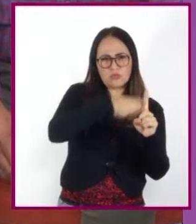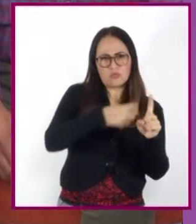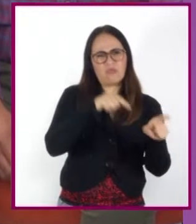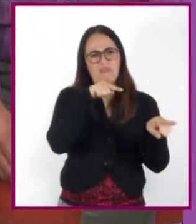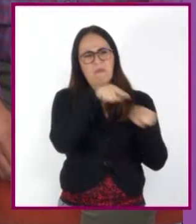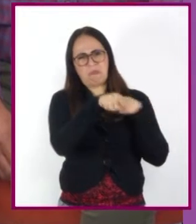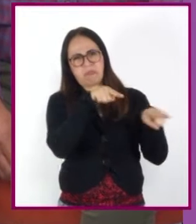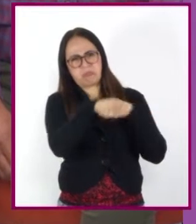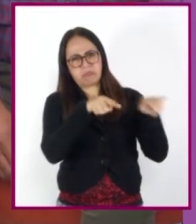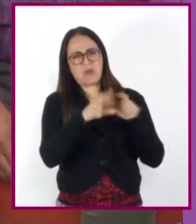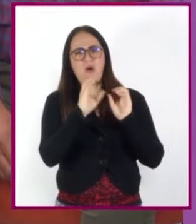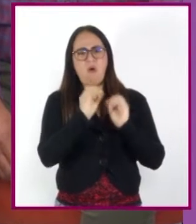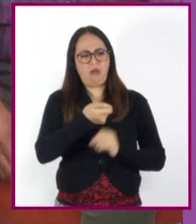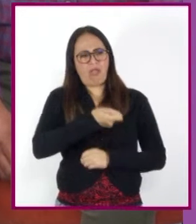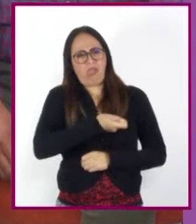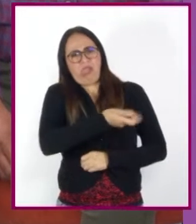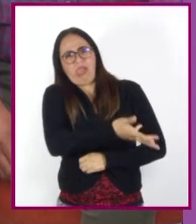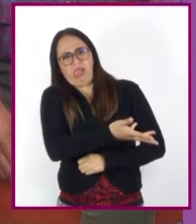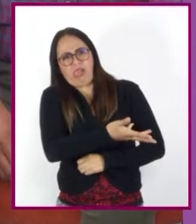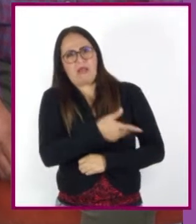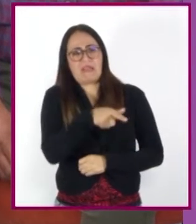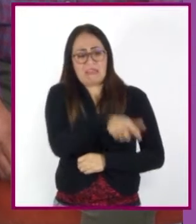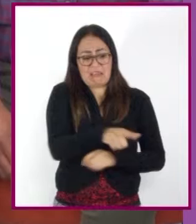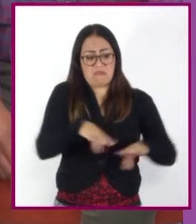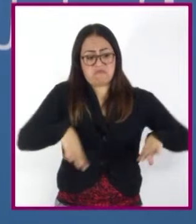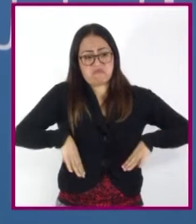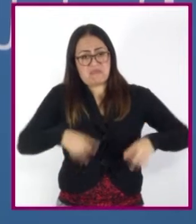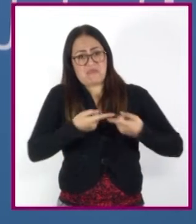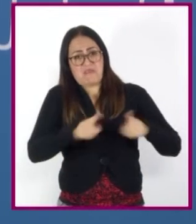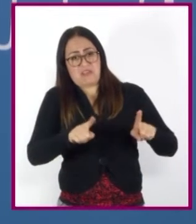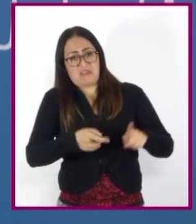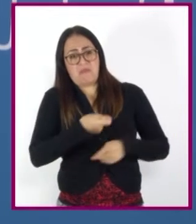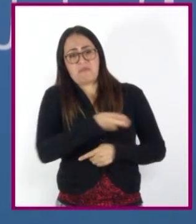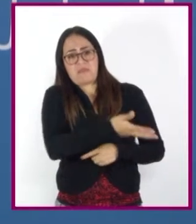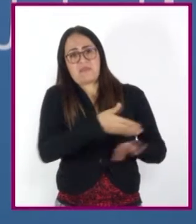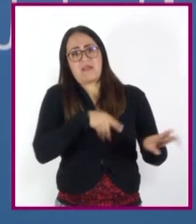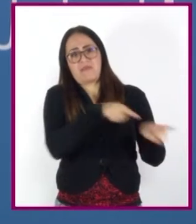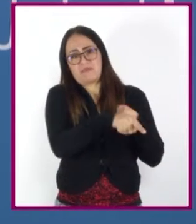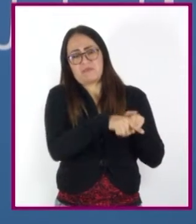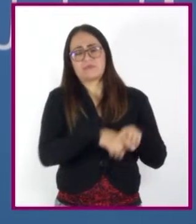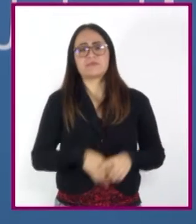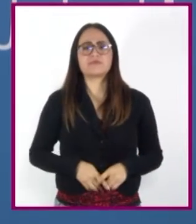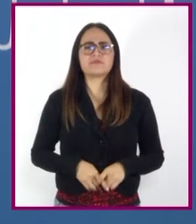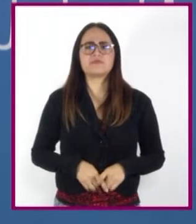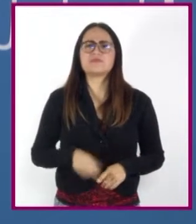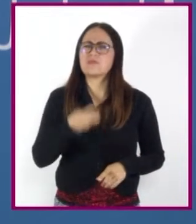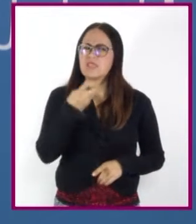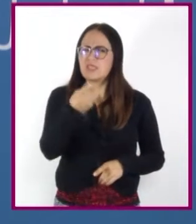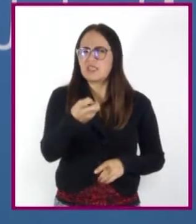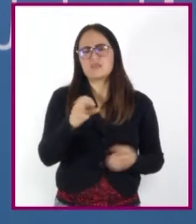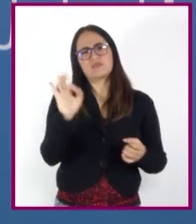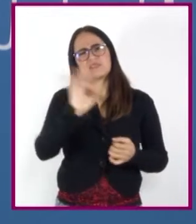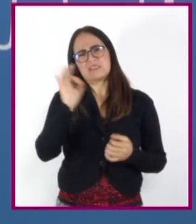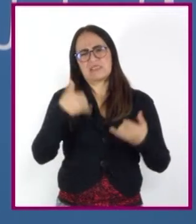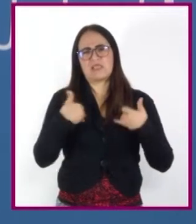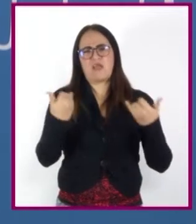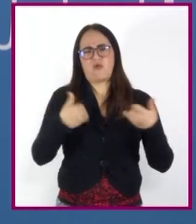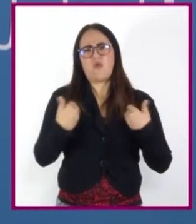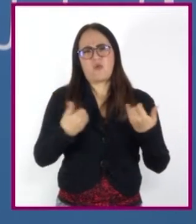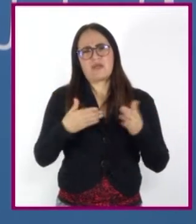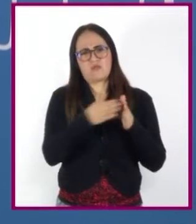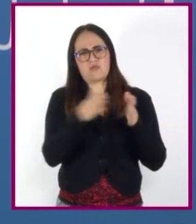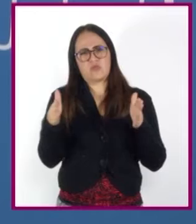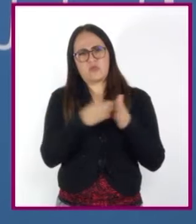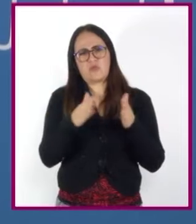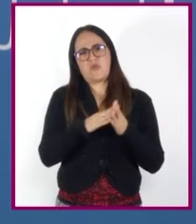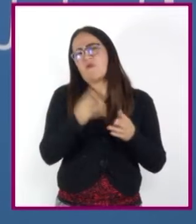los apodos que escuchamos cuando alguien es diferente. Estas acciones son muy comunes en la adolescencia, porque no